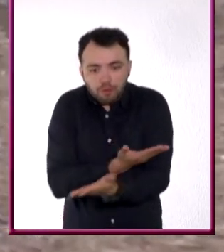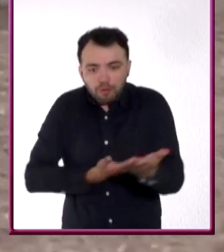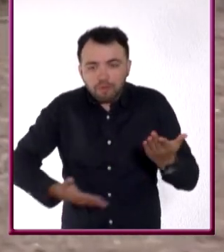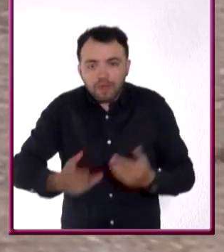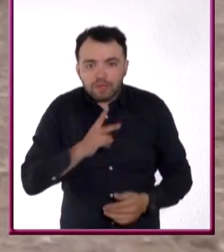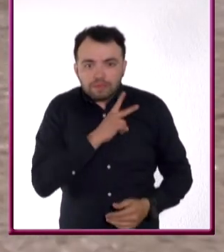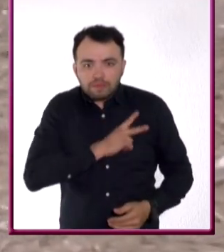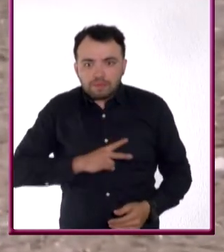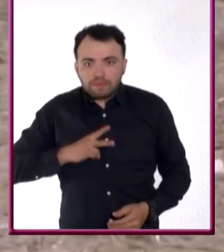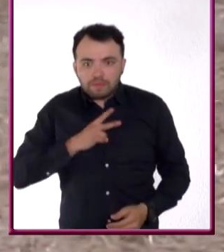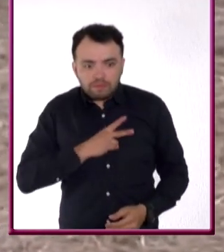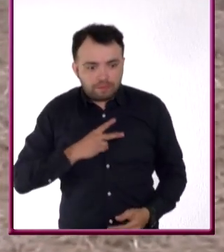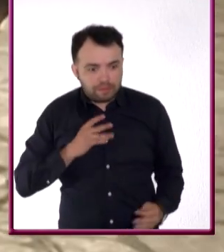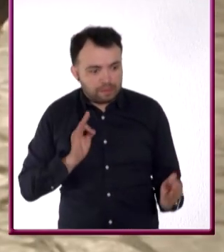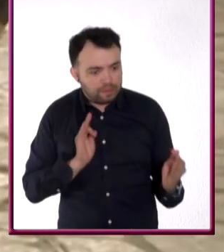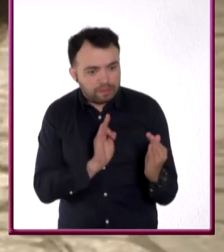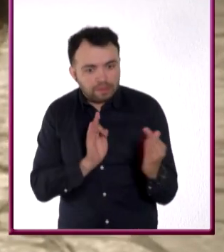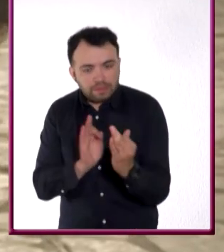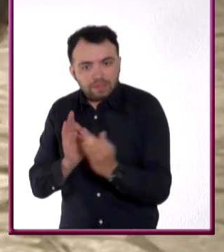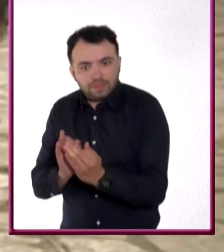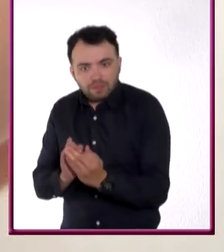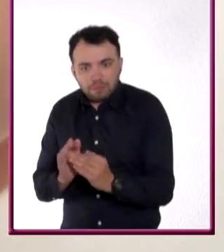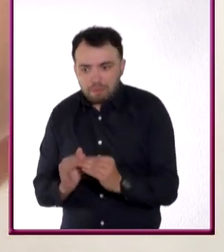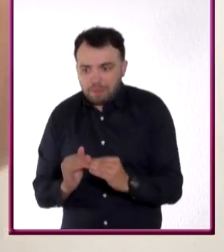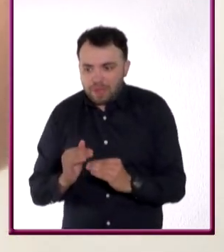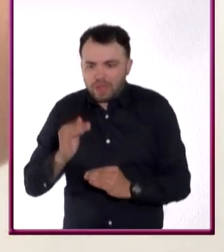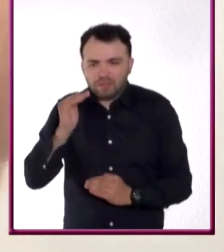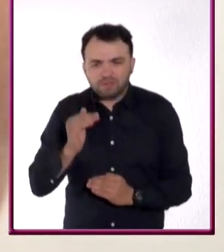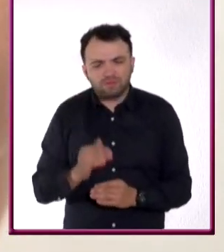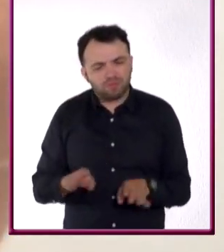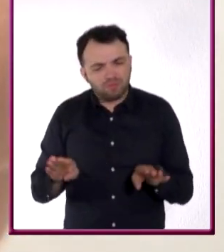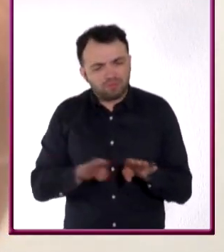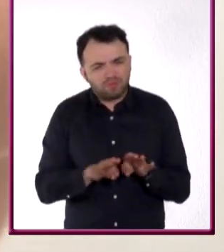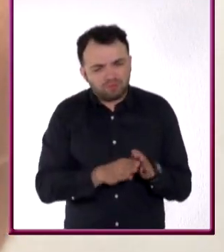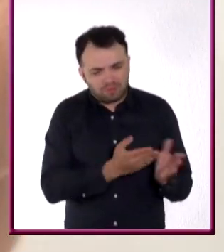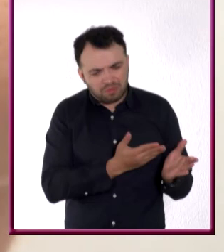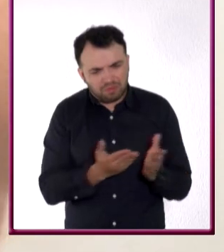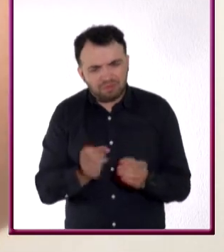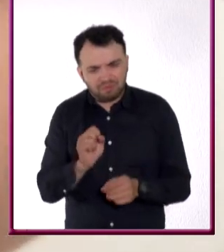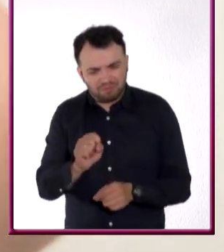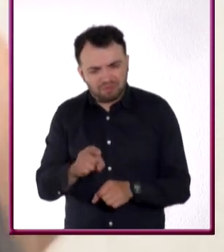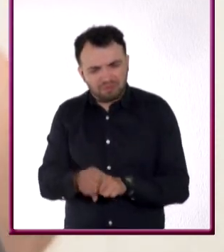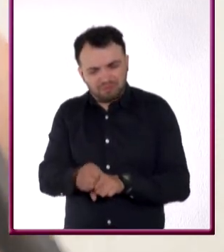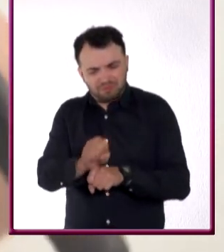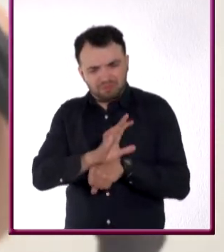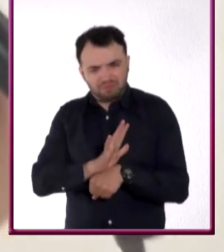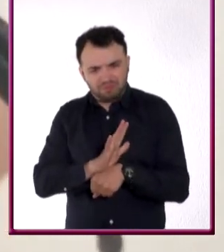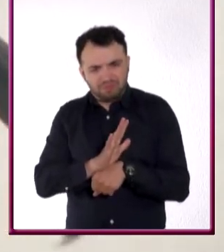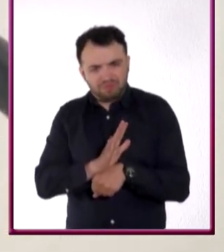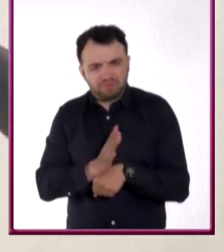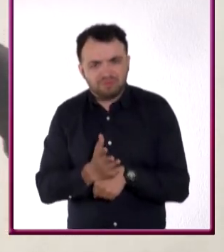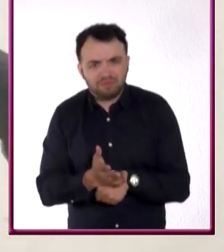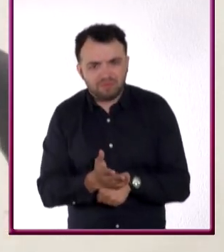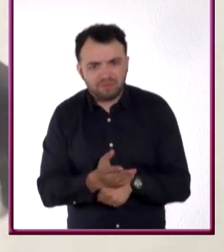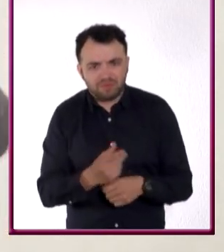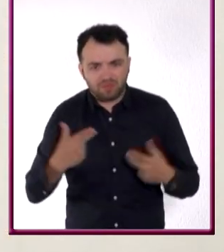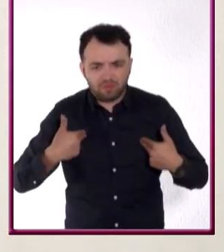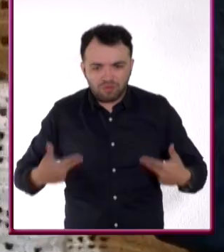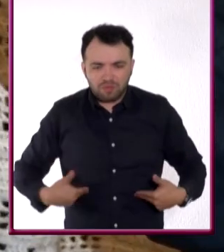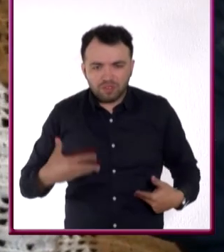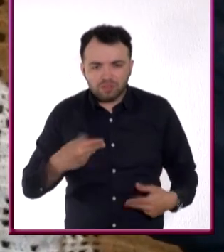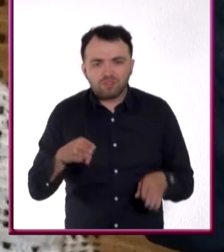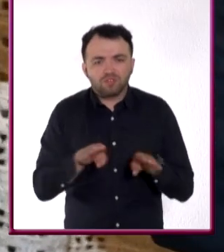con nosotros van en aumento. ¿Cómo llegó a los humanos el SARS-CoV-2 que causa